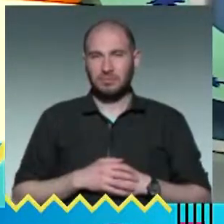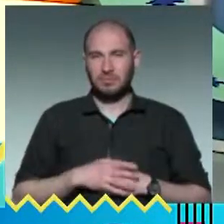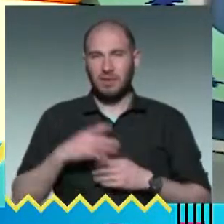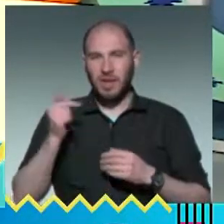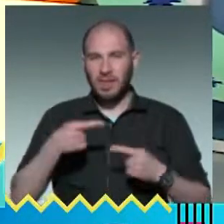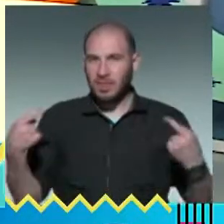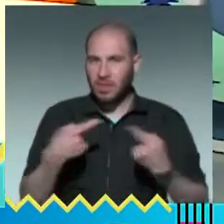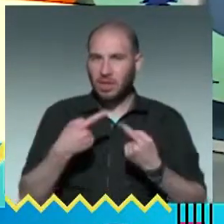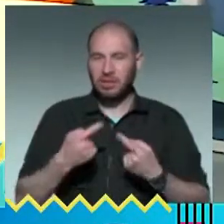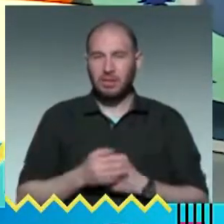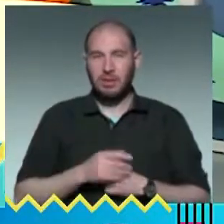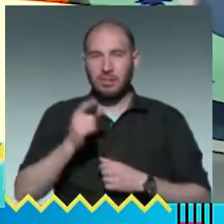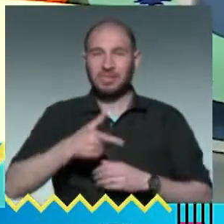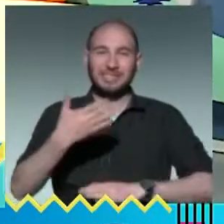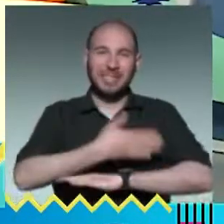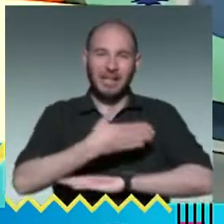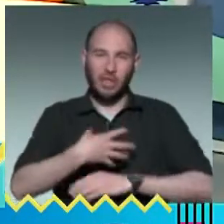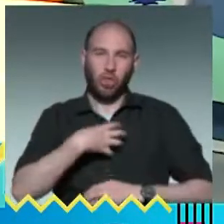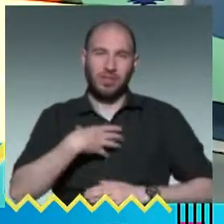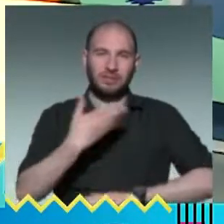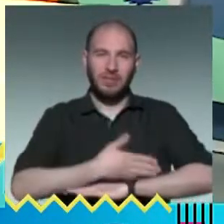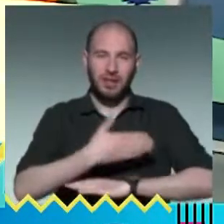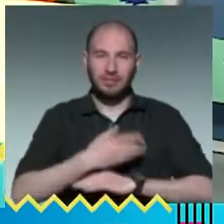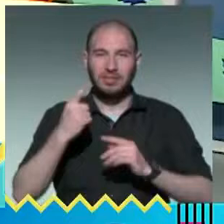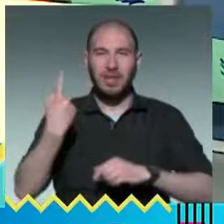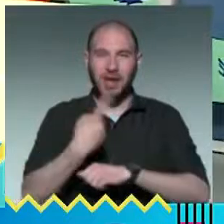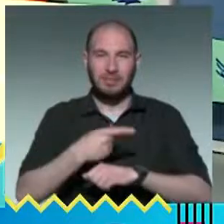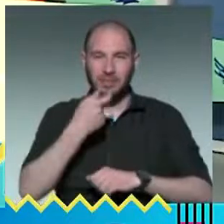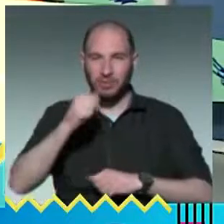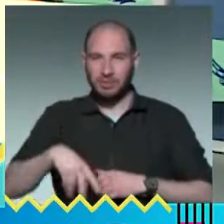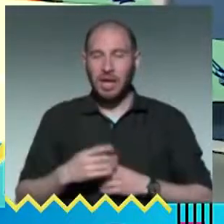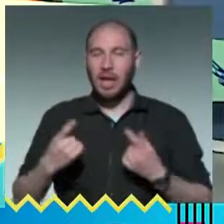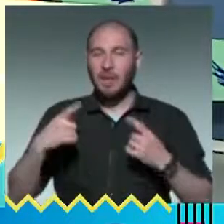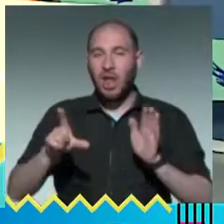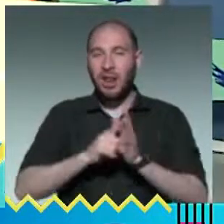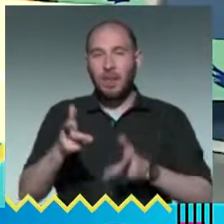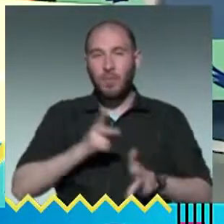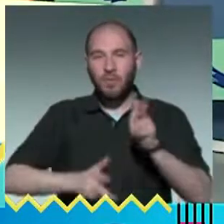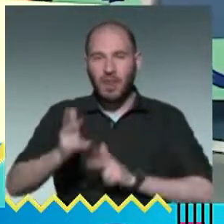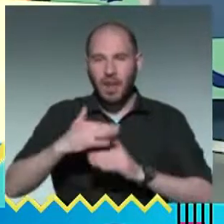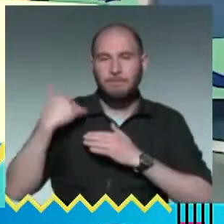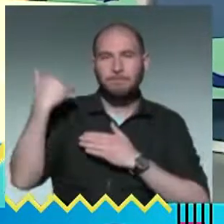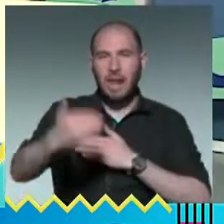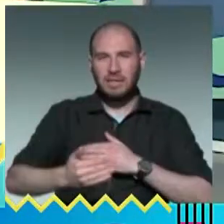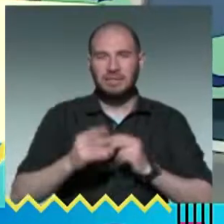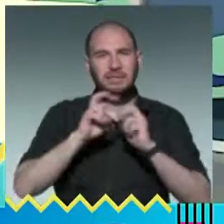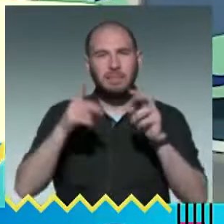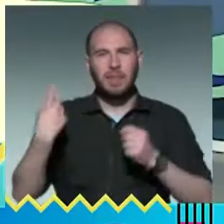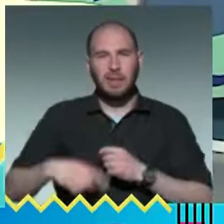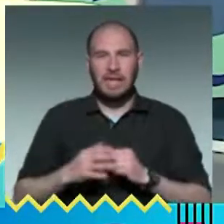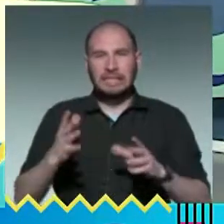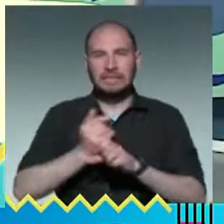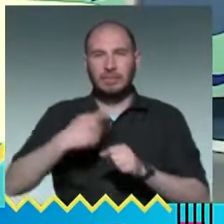un enfrentamiento con los taxistas, con los propietarios de taxis y de remisas en la provincia. Pero la ley de movilidad va mucho más allá y tiene que ver también con